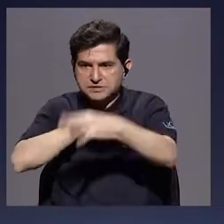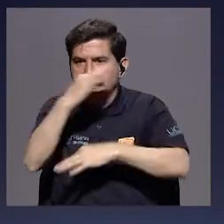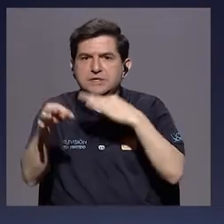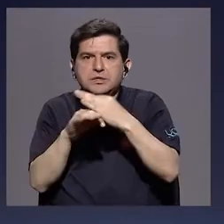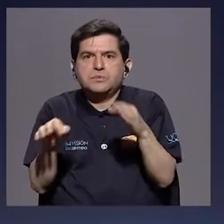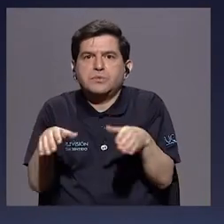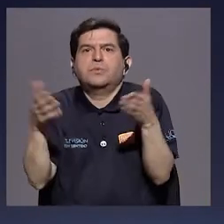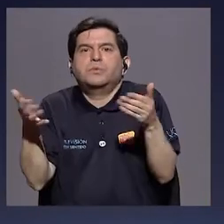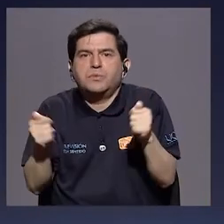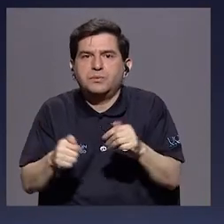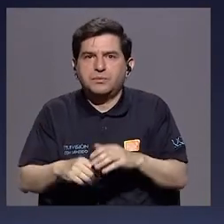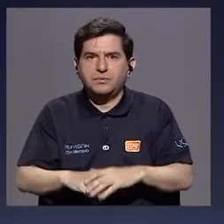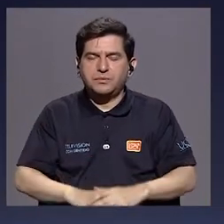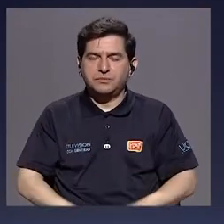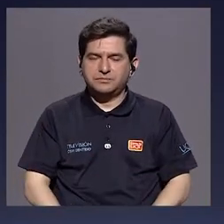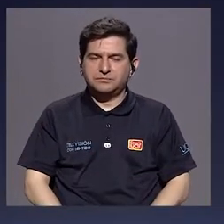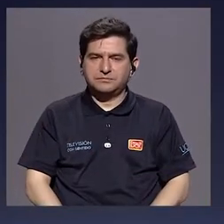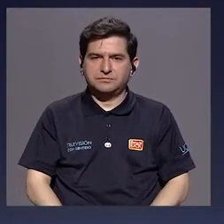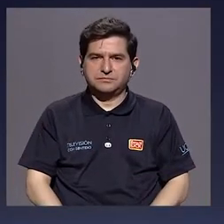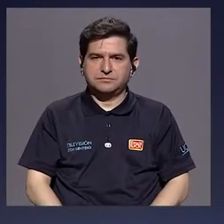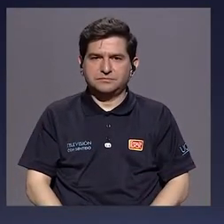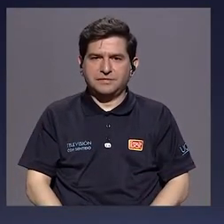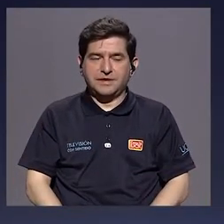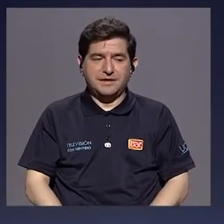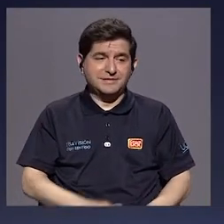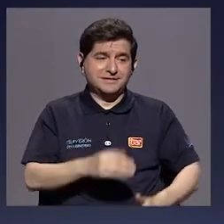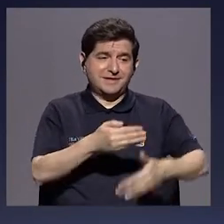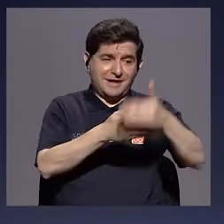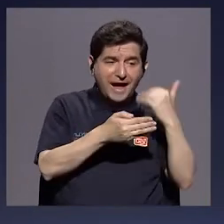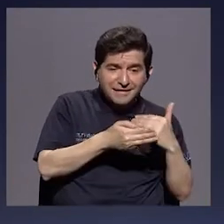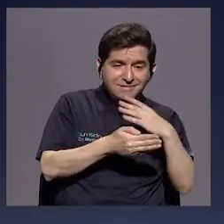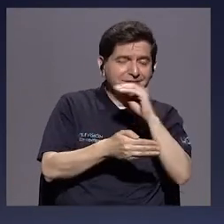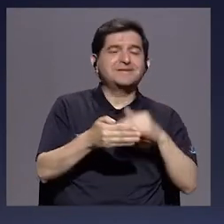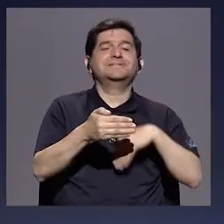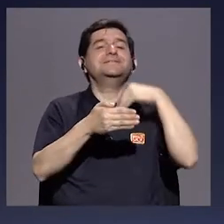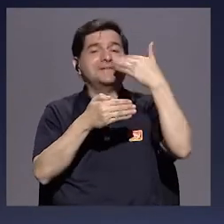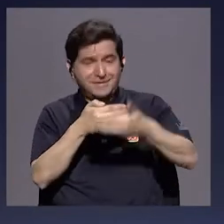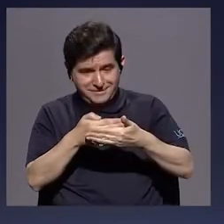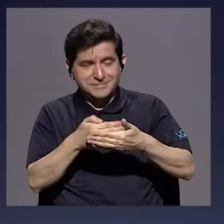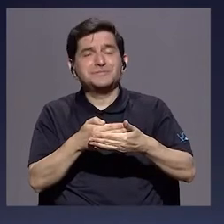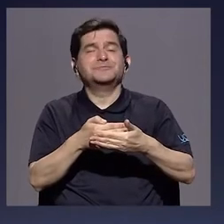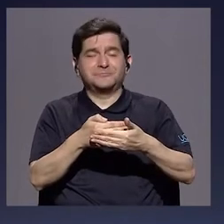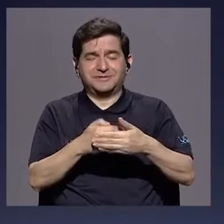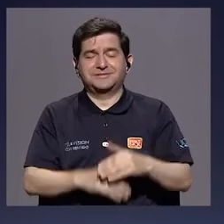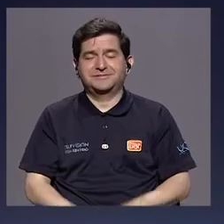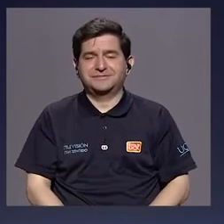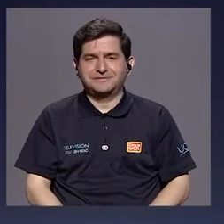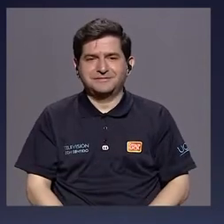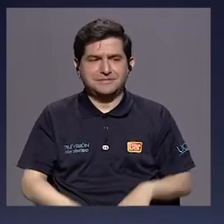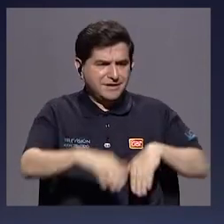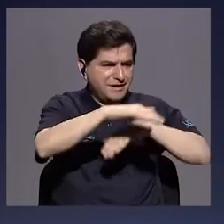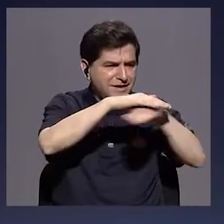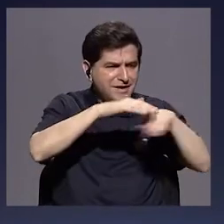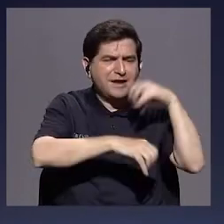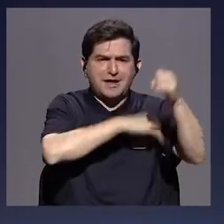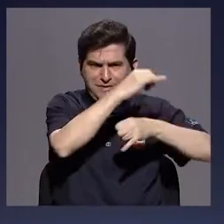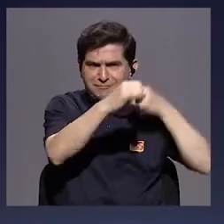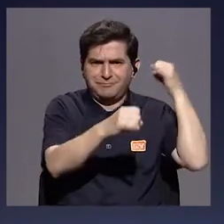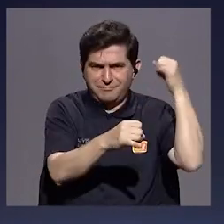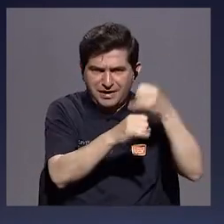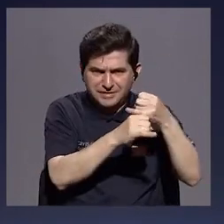pues realmente es un antes y un después diría yo porque la plataforma internacional